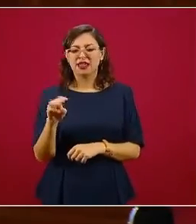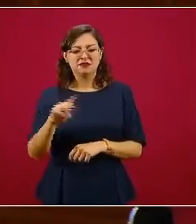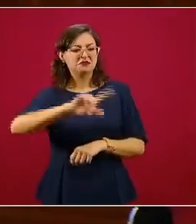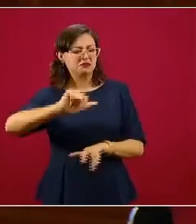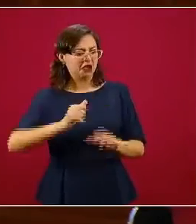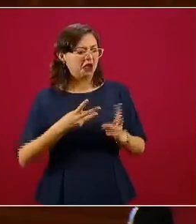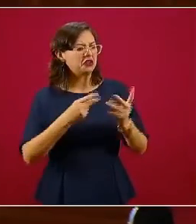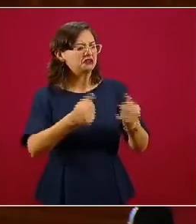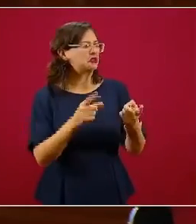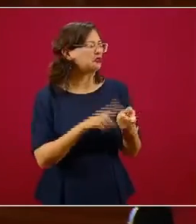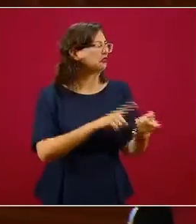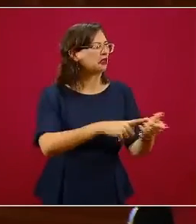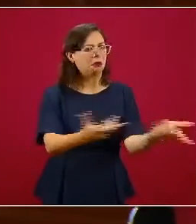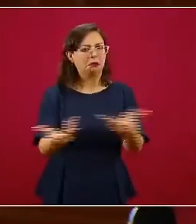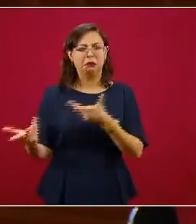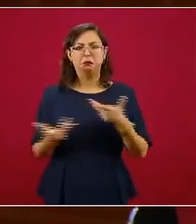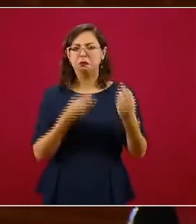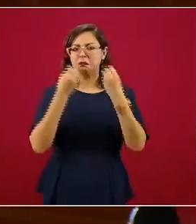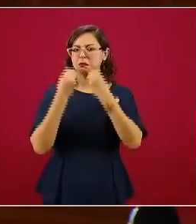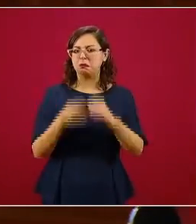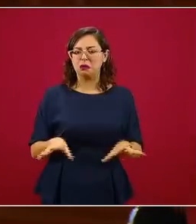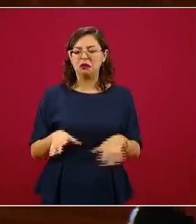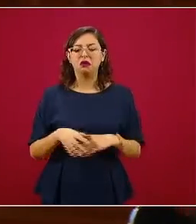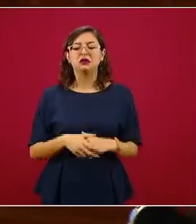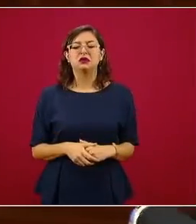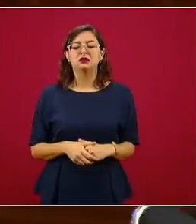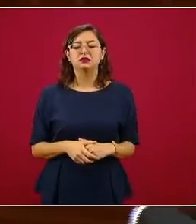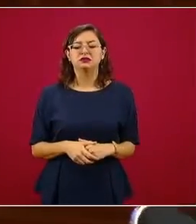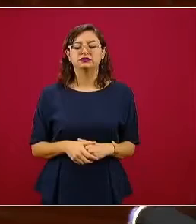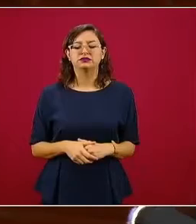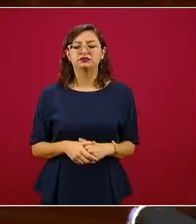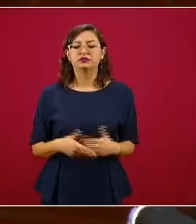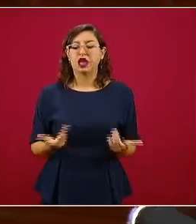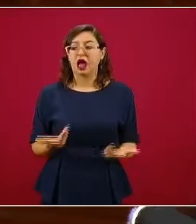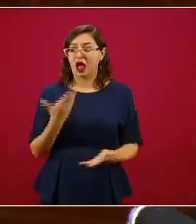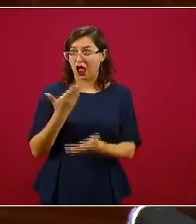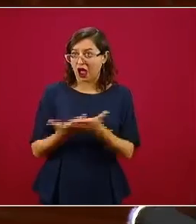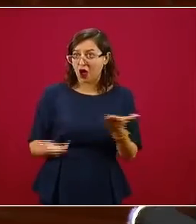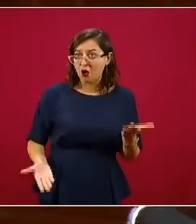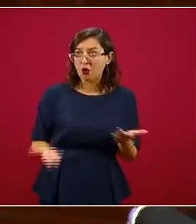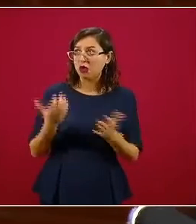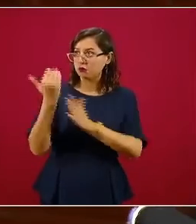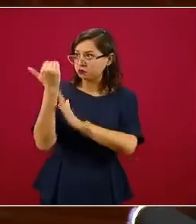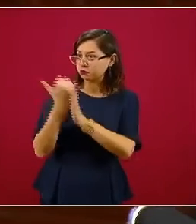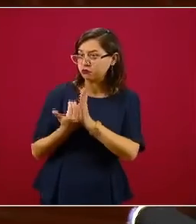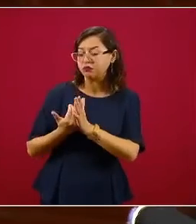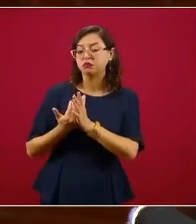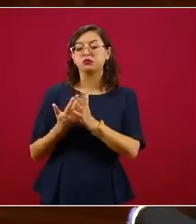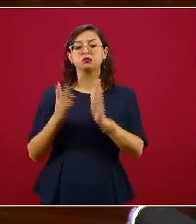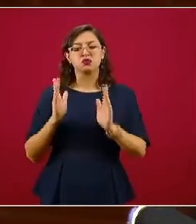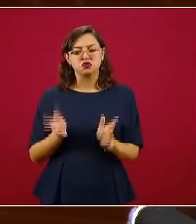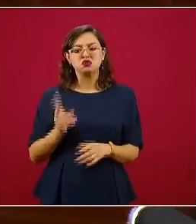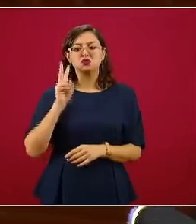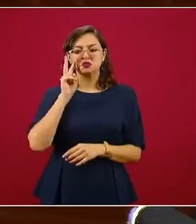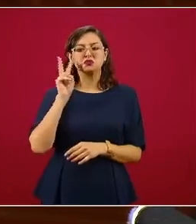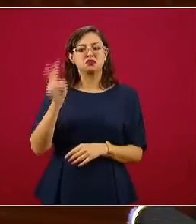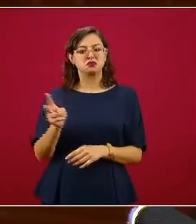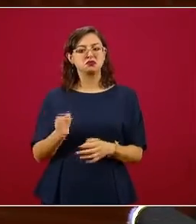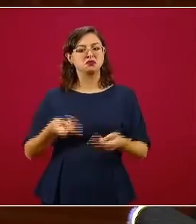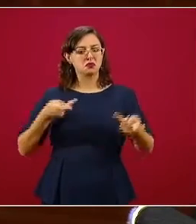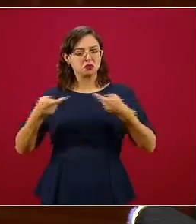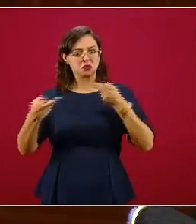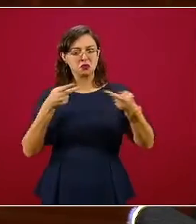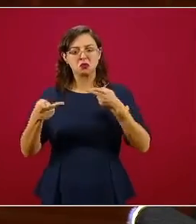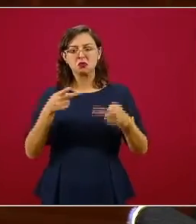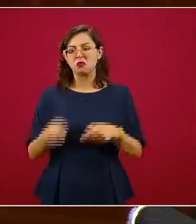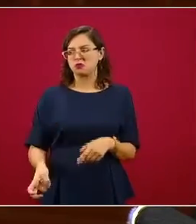dinero porque no se veía en el pueblo. Entonces, ver si ahorita el plan, ya veo que está más estricto, pero